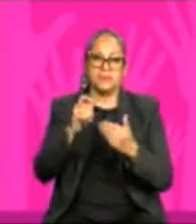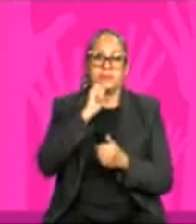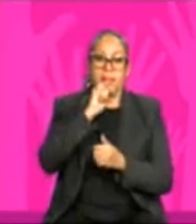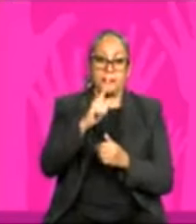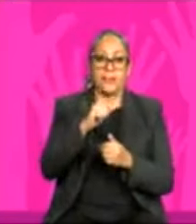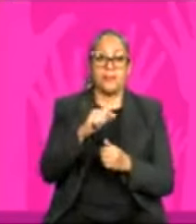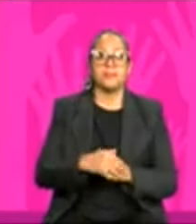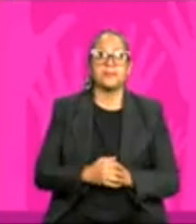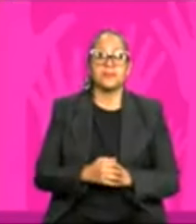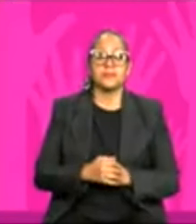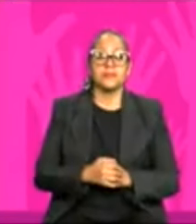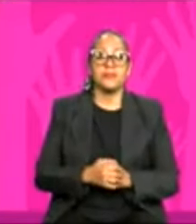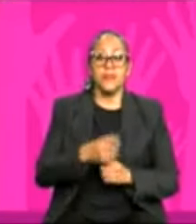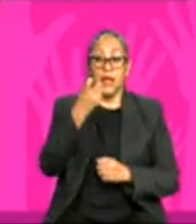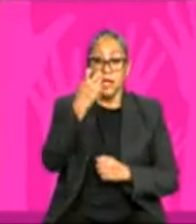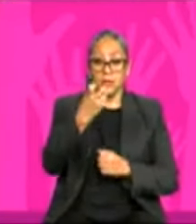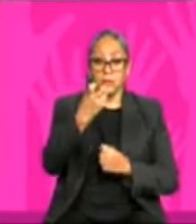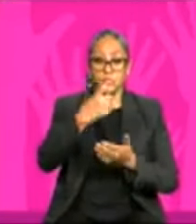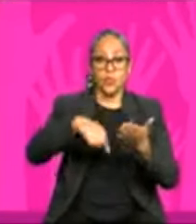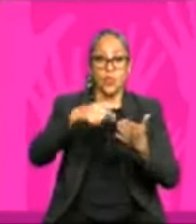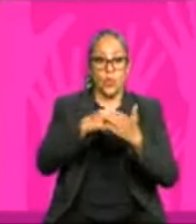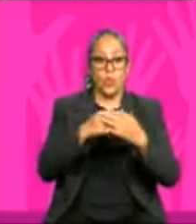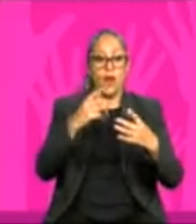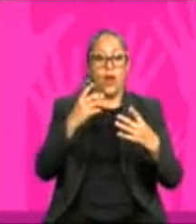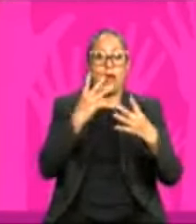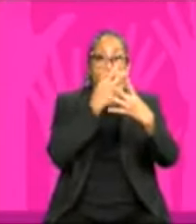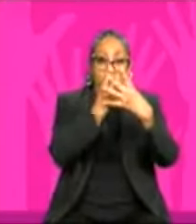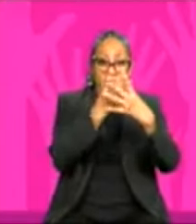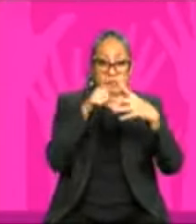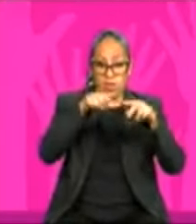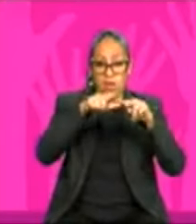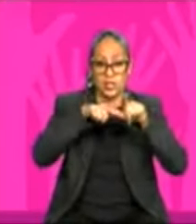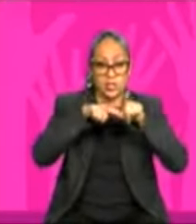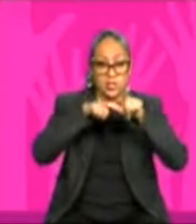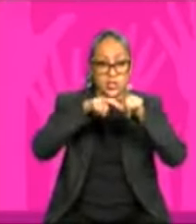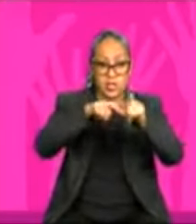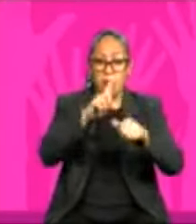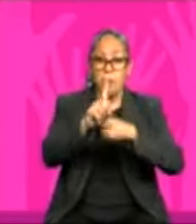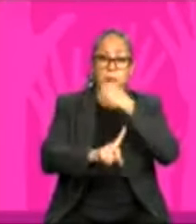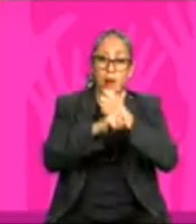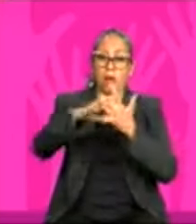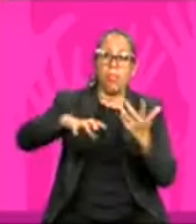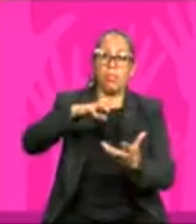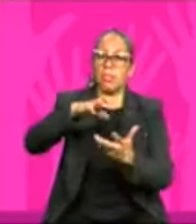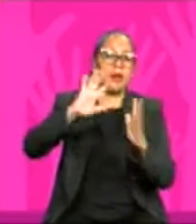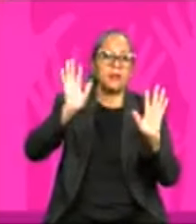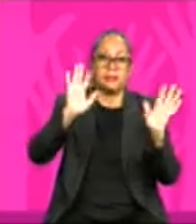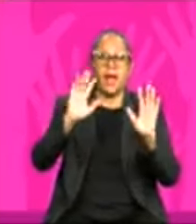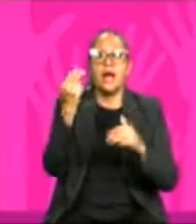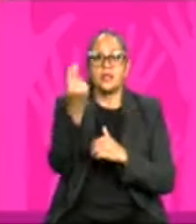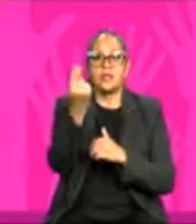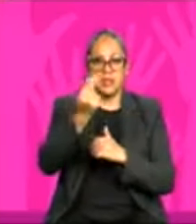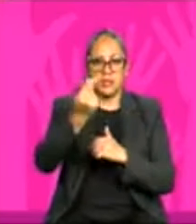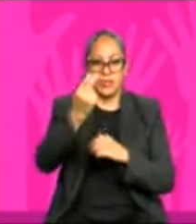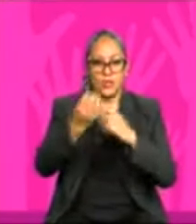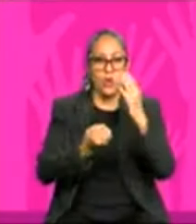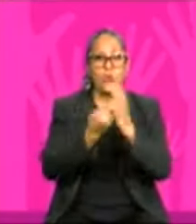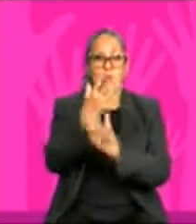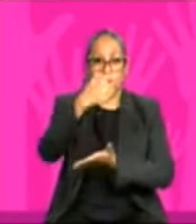Las cárceles dejarán de ser escuelas del delito. Ahí serán nuevos centros de reinserción social